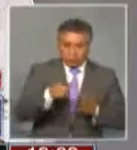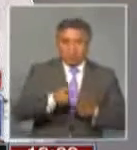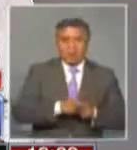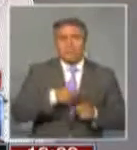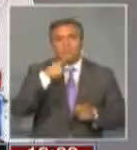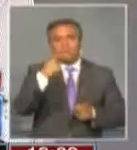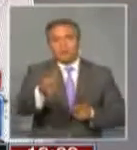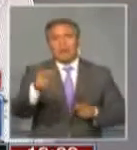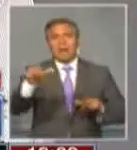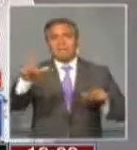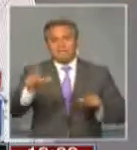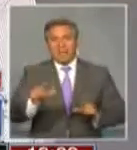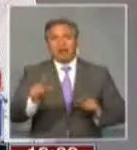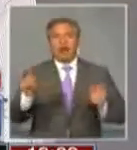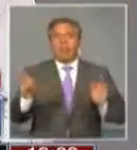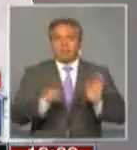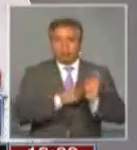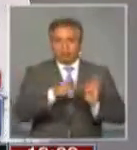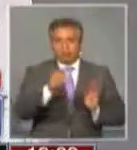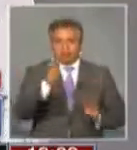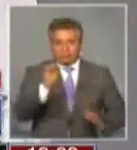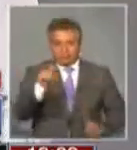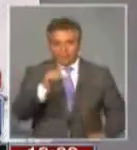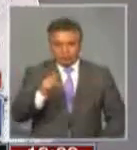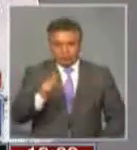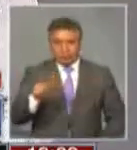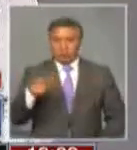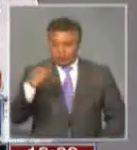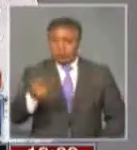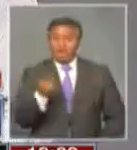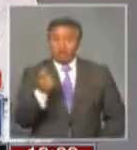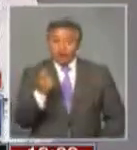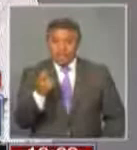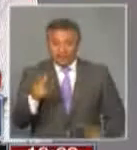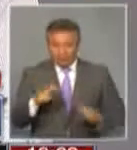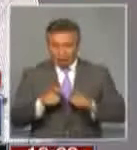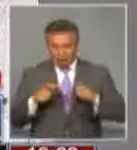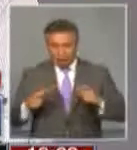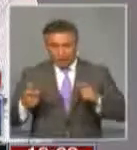menos impuestos al país, al fisco. Y la persona que entrega una boleta de honorario